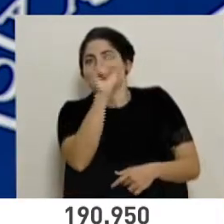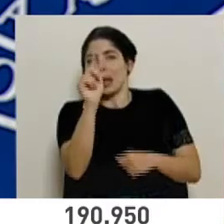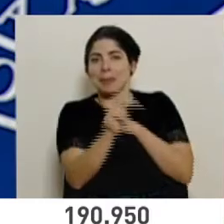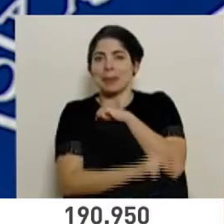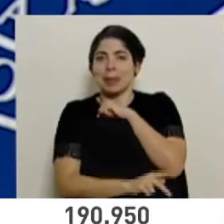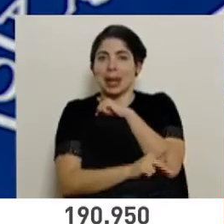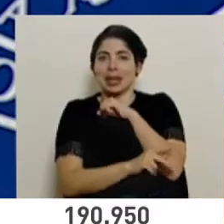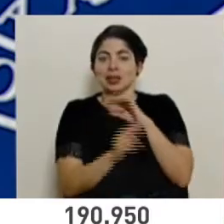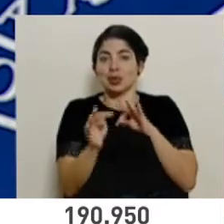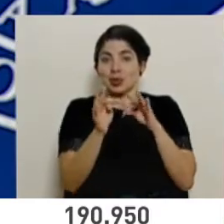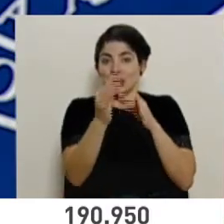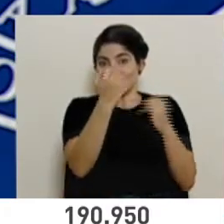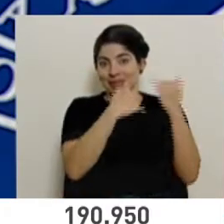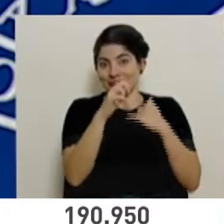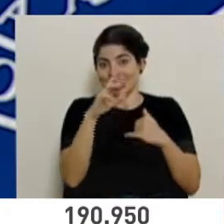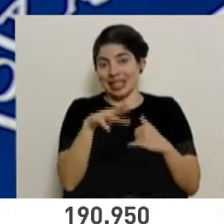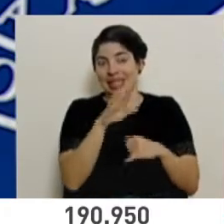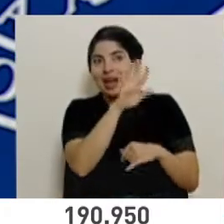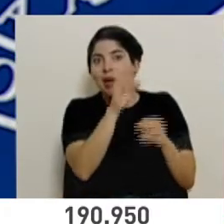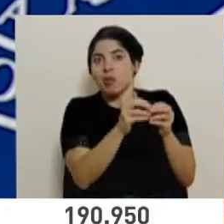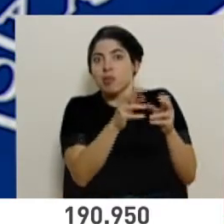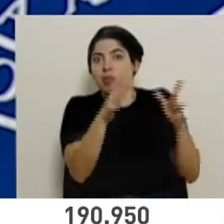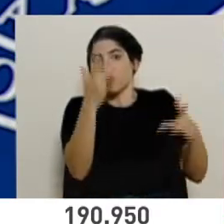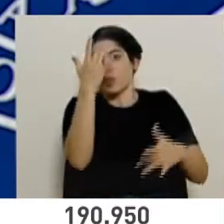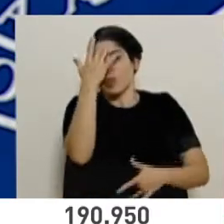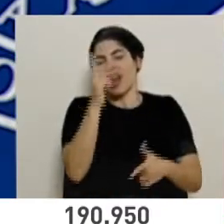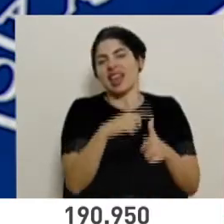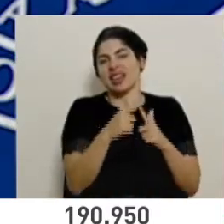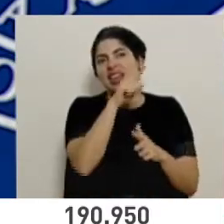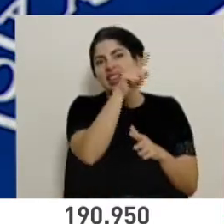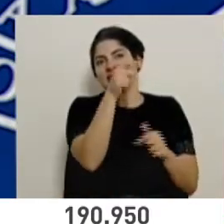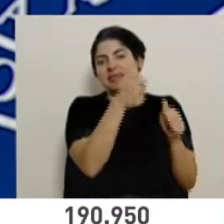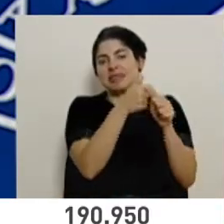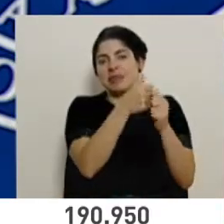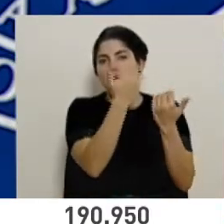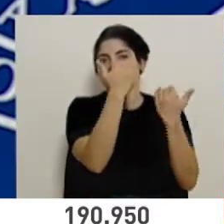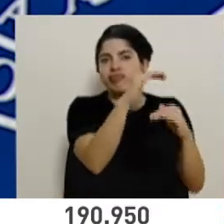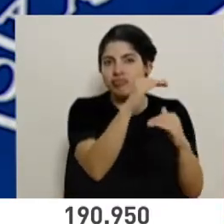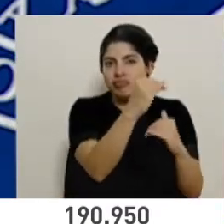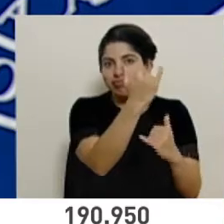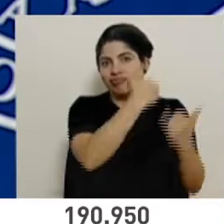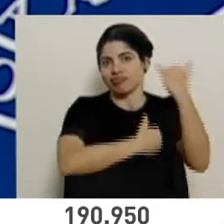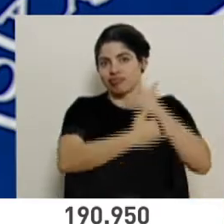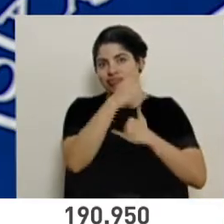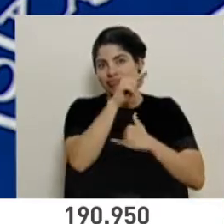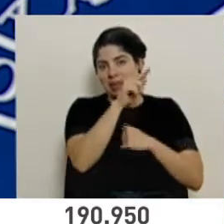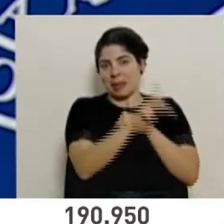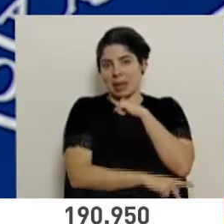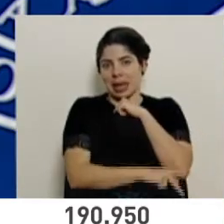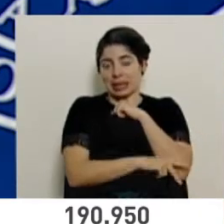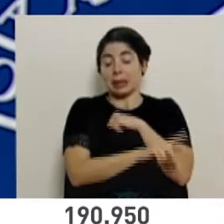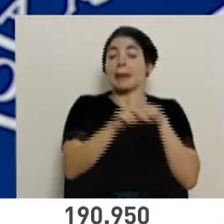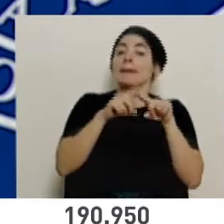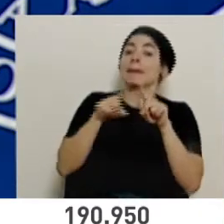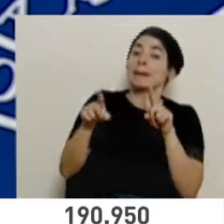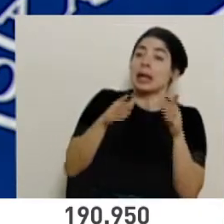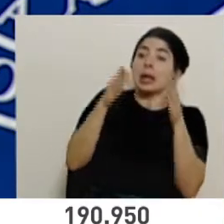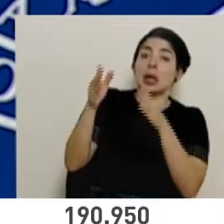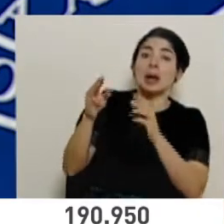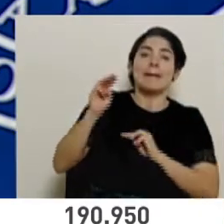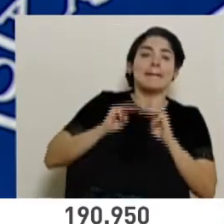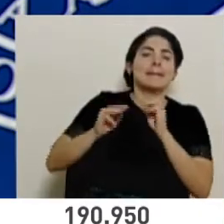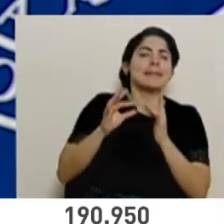originan turistas para Costa Rica y que generalmente se asocian a restricciones de viaje para sus ciudadanos. Por otro lado, El